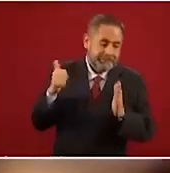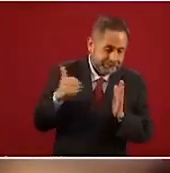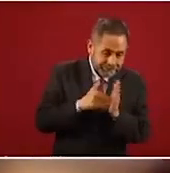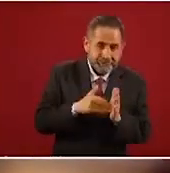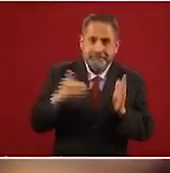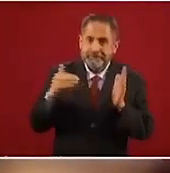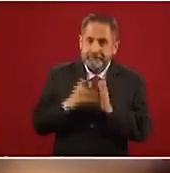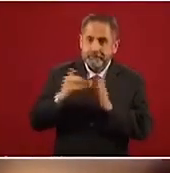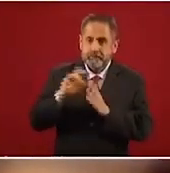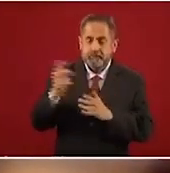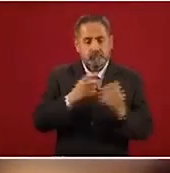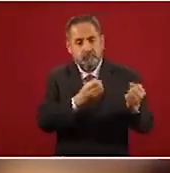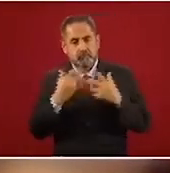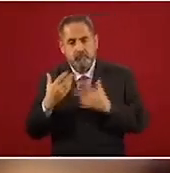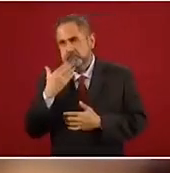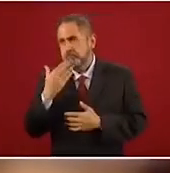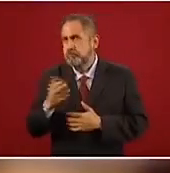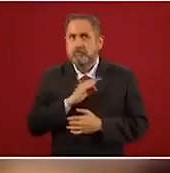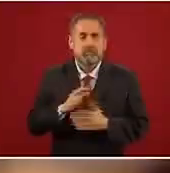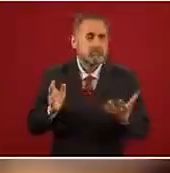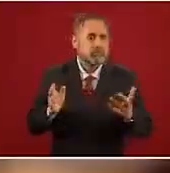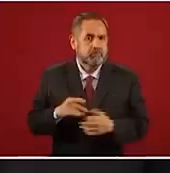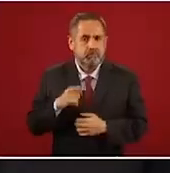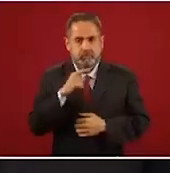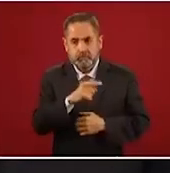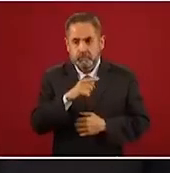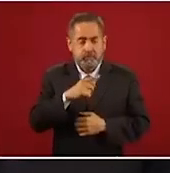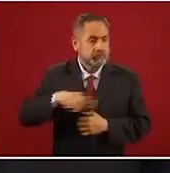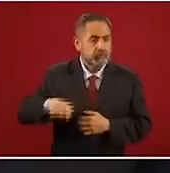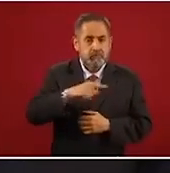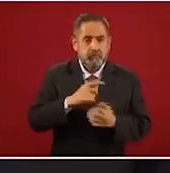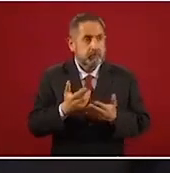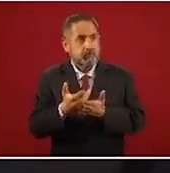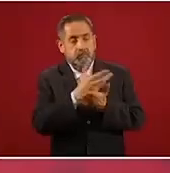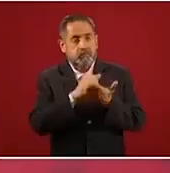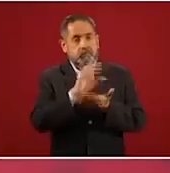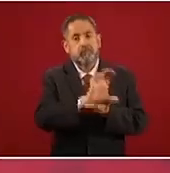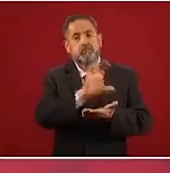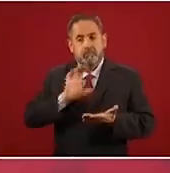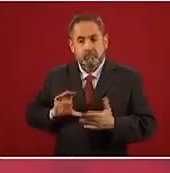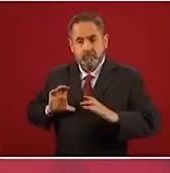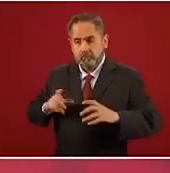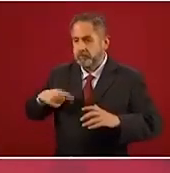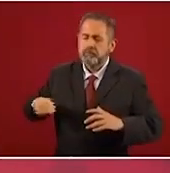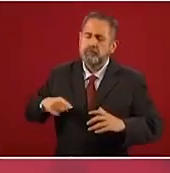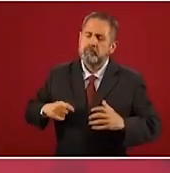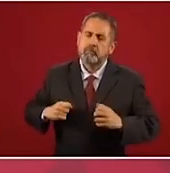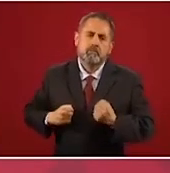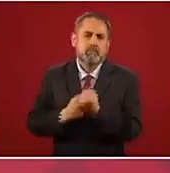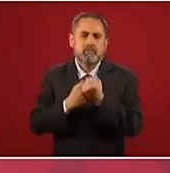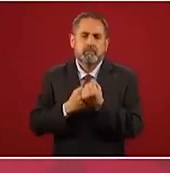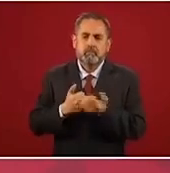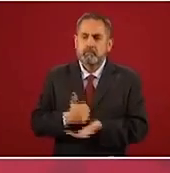dólares. Estamos hablando de que esos ingresos, esas remesas, son la principal fuente